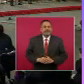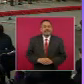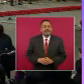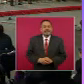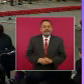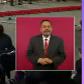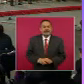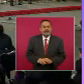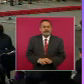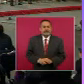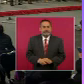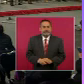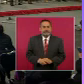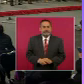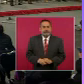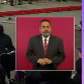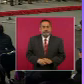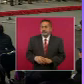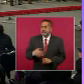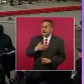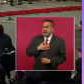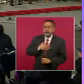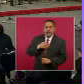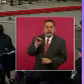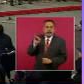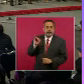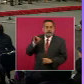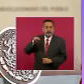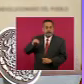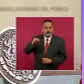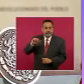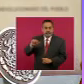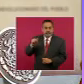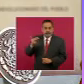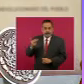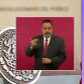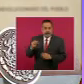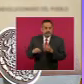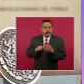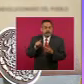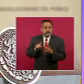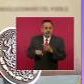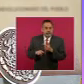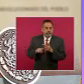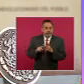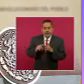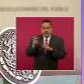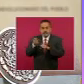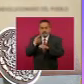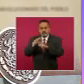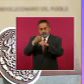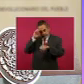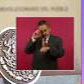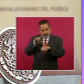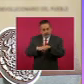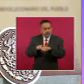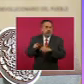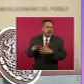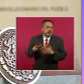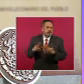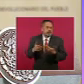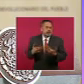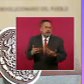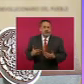Para el Instituto Nacional de Antropología, Historia y la Secretaría de Cultura es de